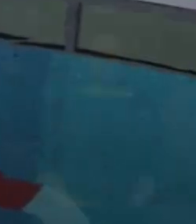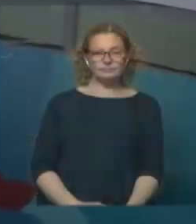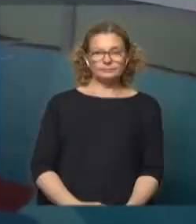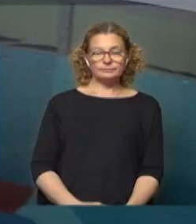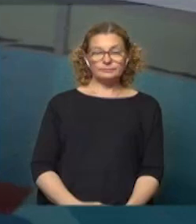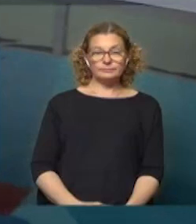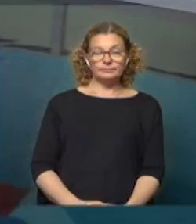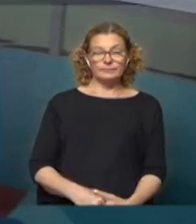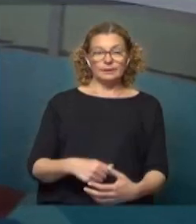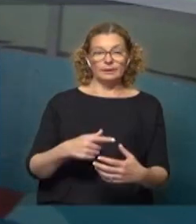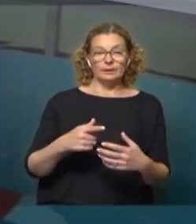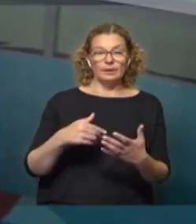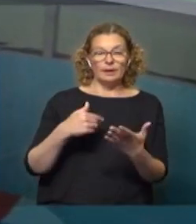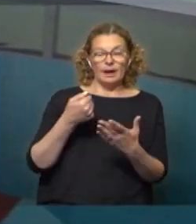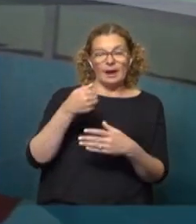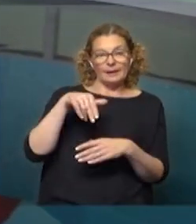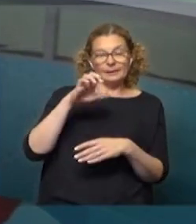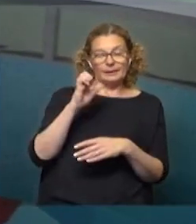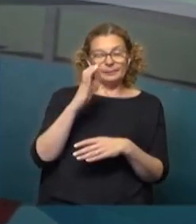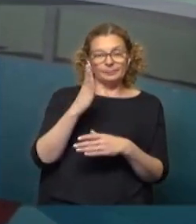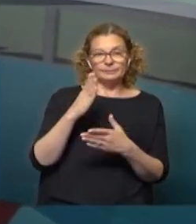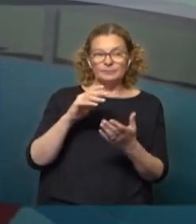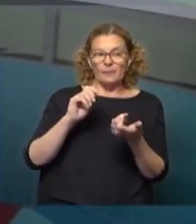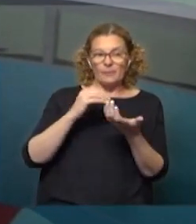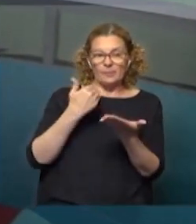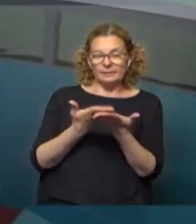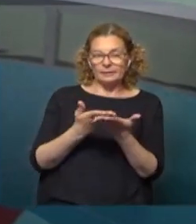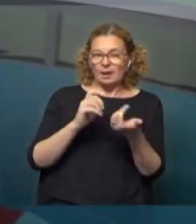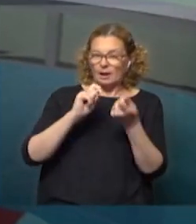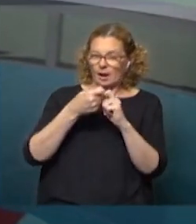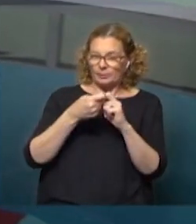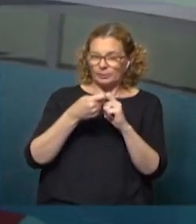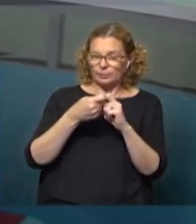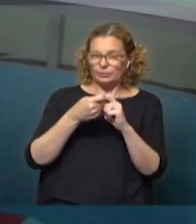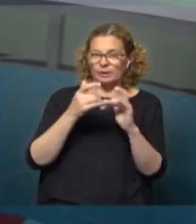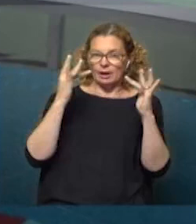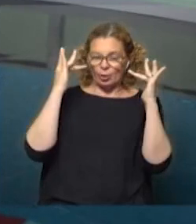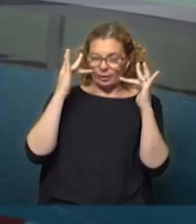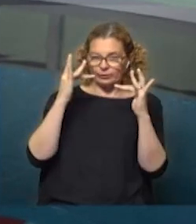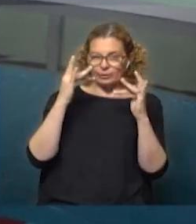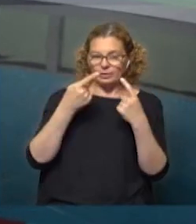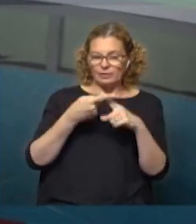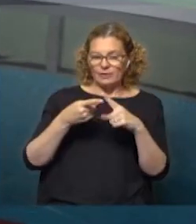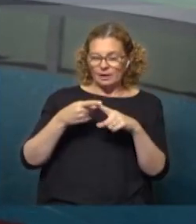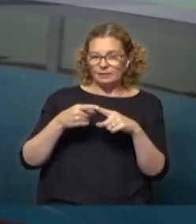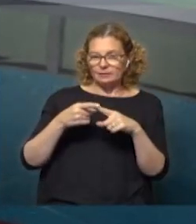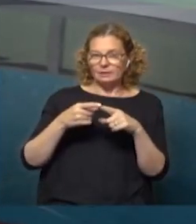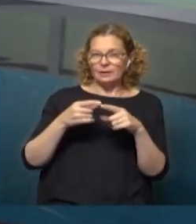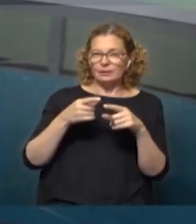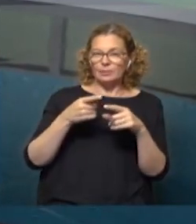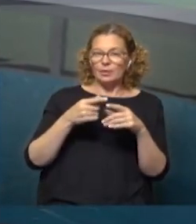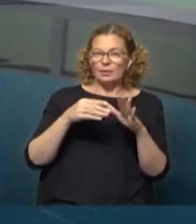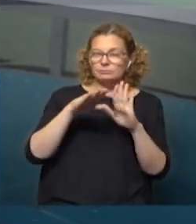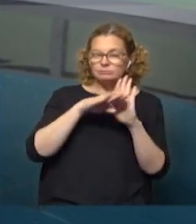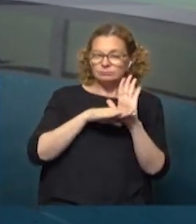la Net se plantea introducir cambios pensando en la reforma educativa en los contenidos de distintas materias en la